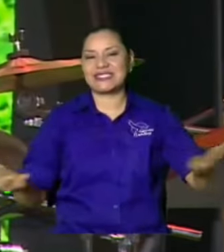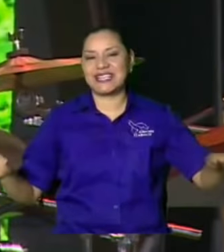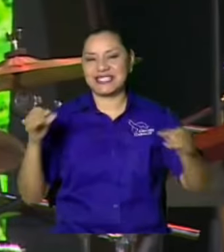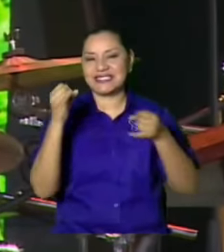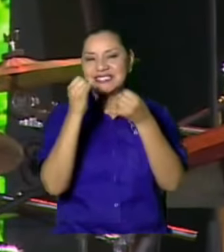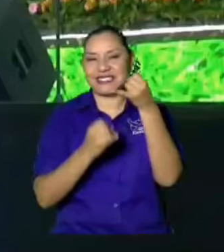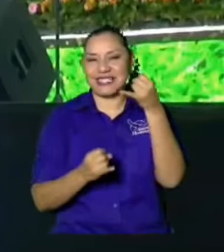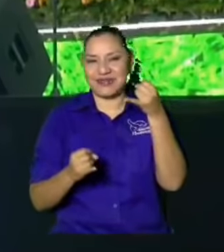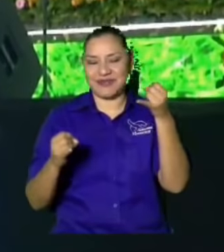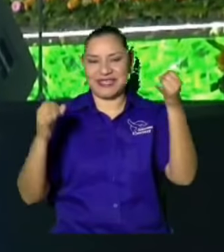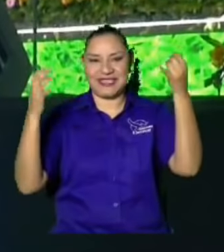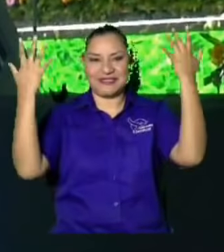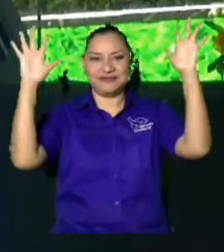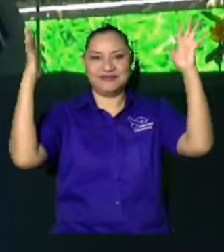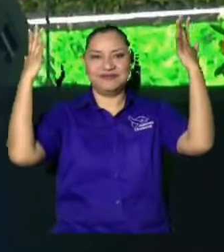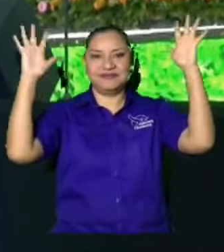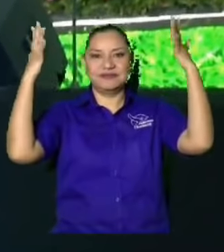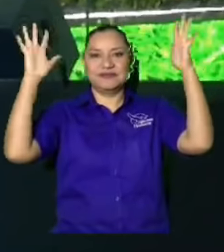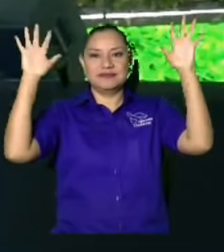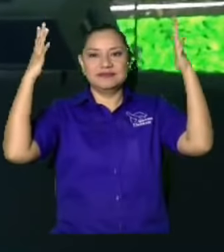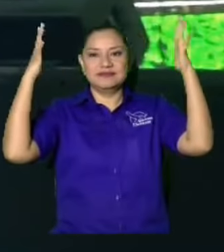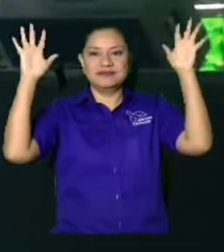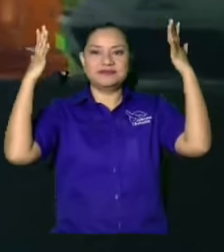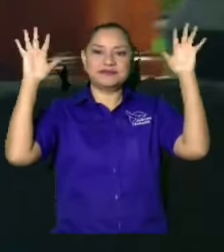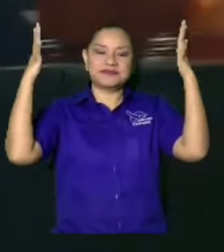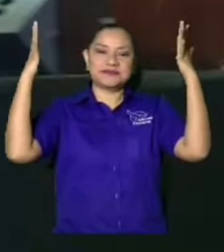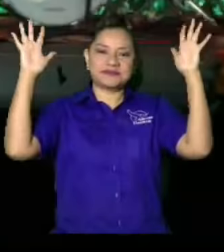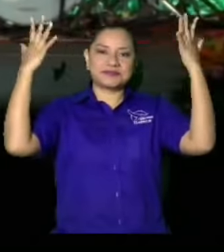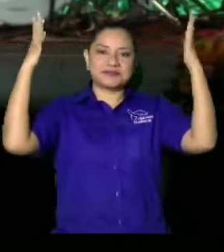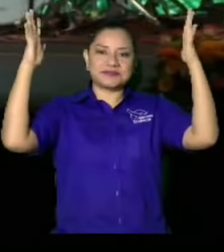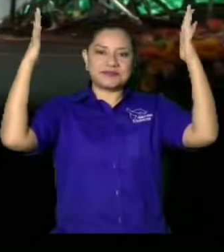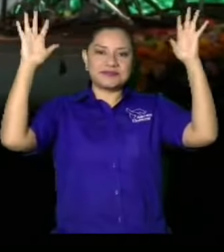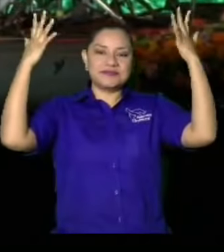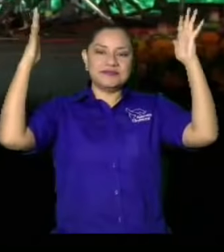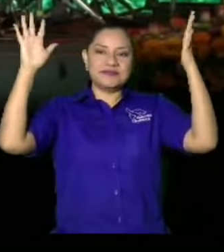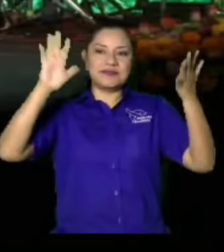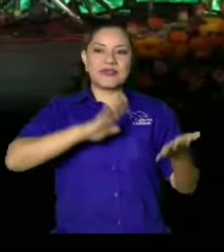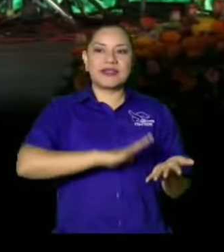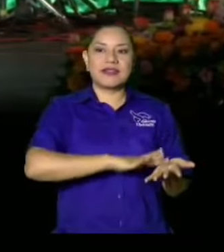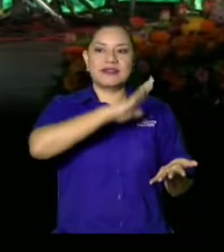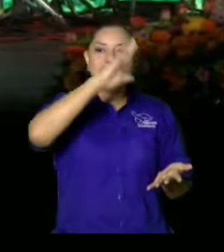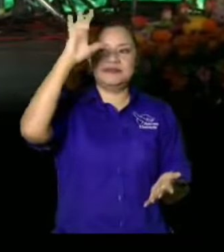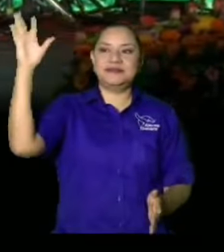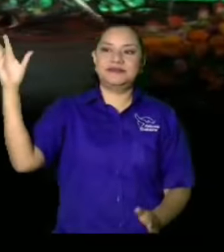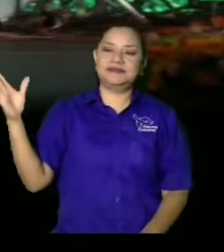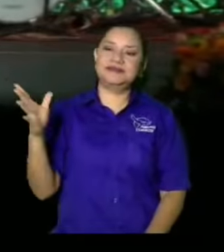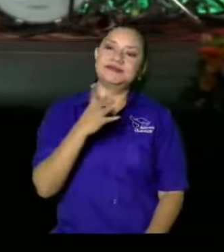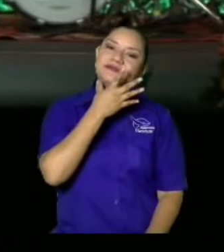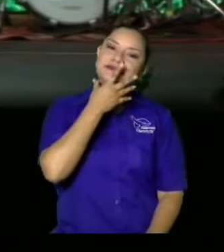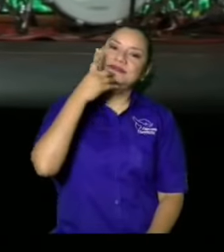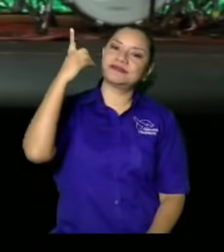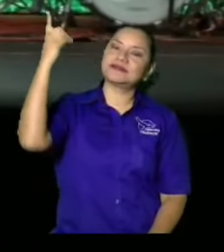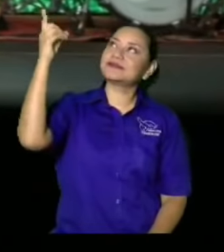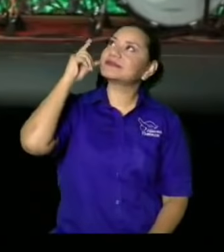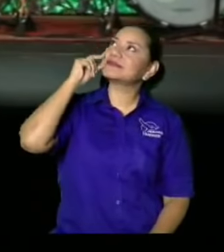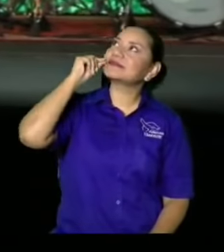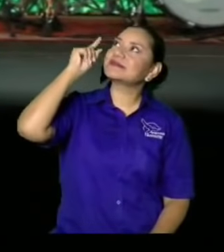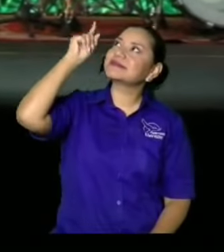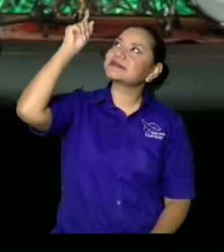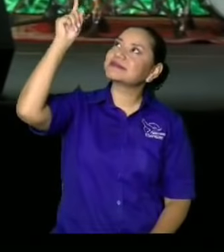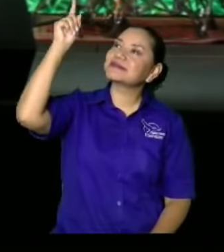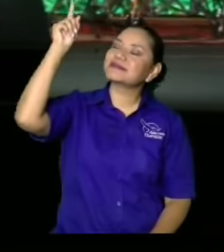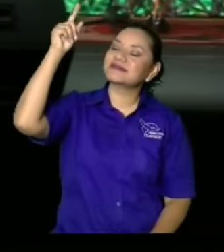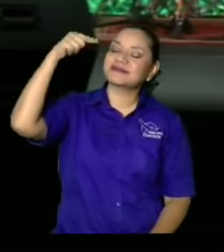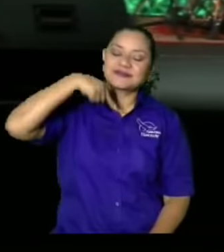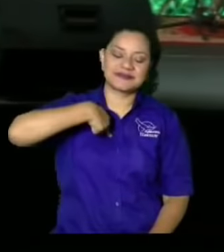un aplauso fuerte al Señor. Fuerte al Señor. Denle gloria a Dios, al Rey de Reyes y Señor de Señores. Porque vamos